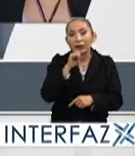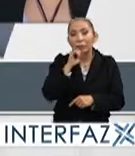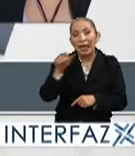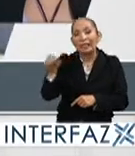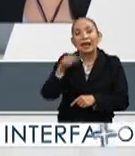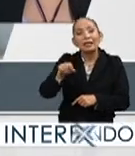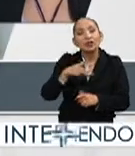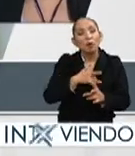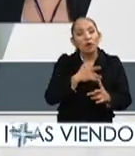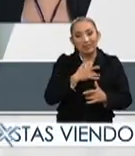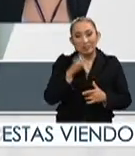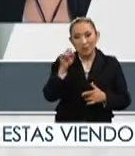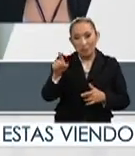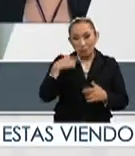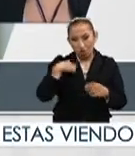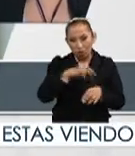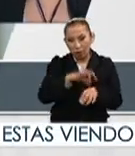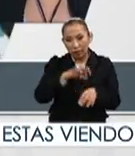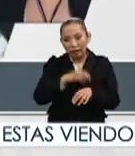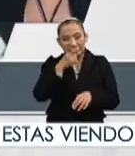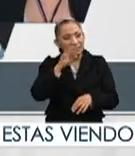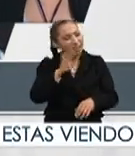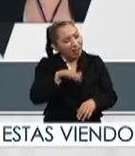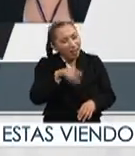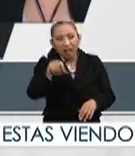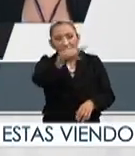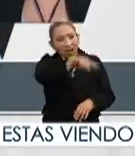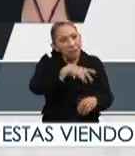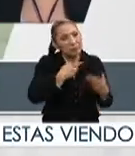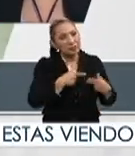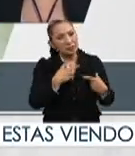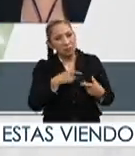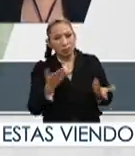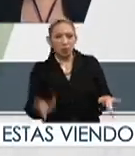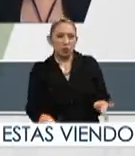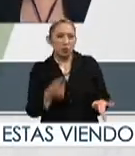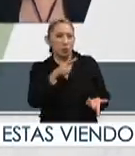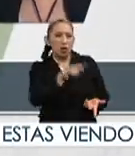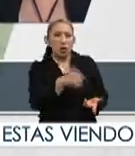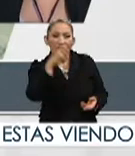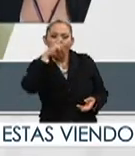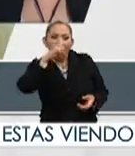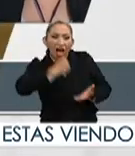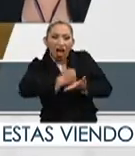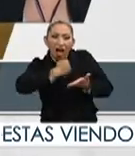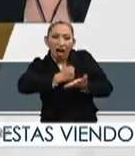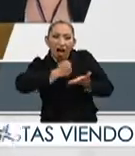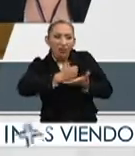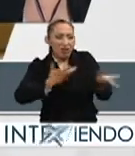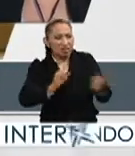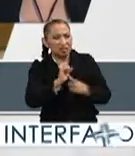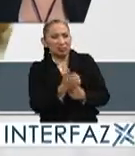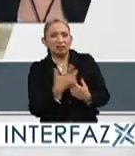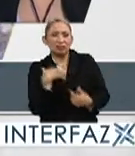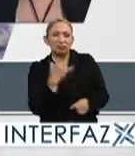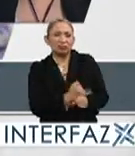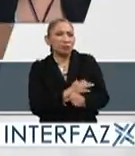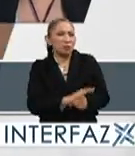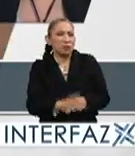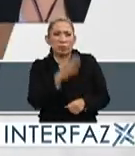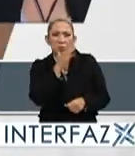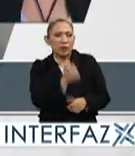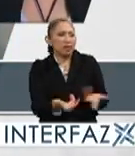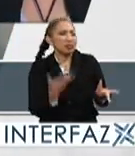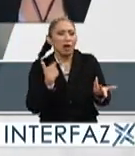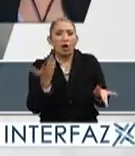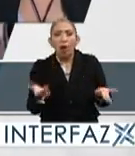un sentir por parte de los profesionales el que la población, digamos, exige a veces situaciones, pues porque las